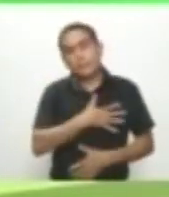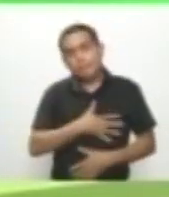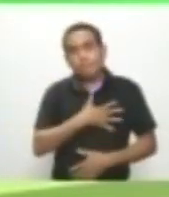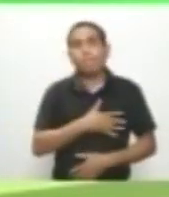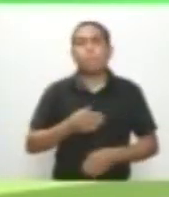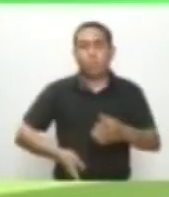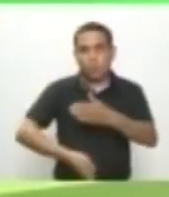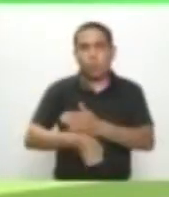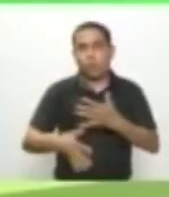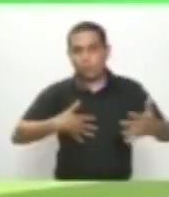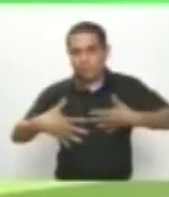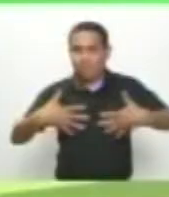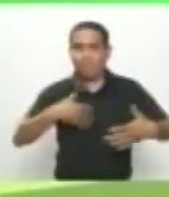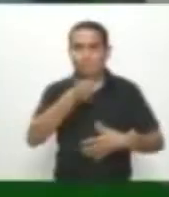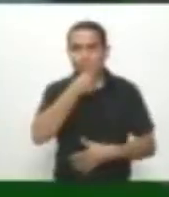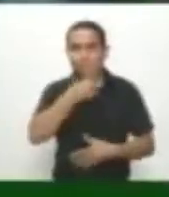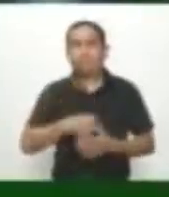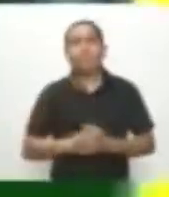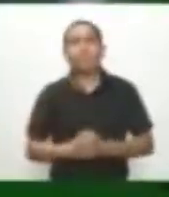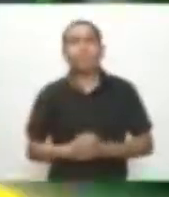vamos a la sección de farándula.